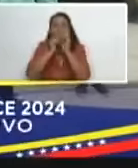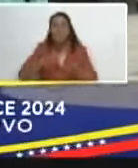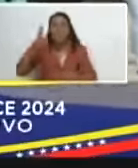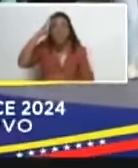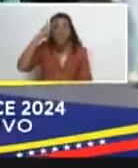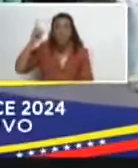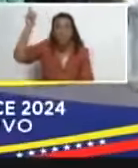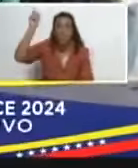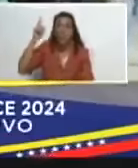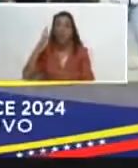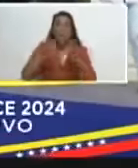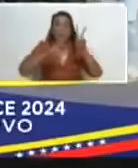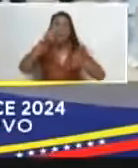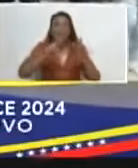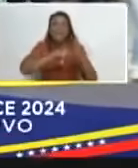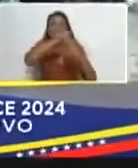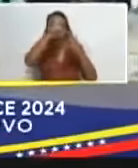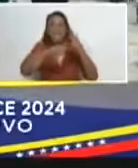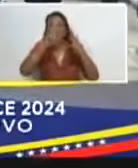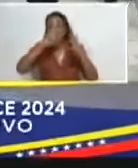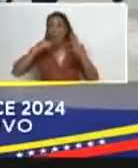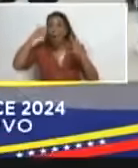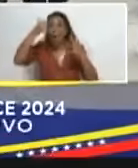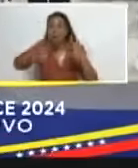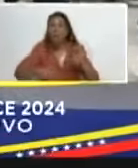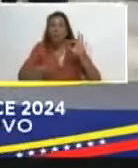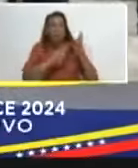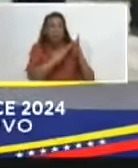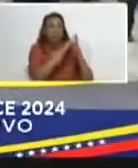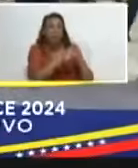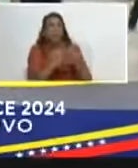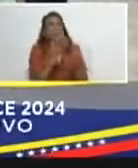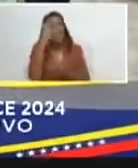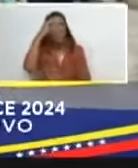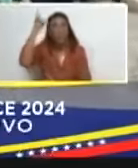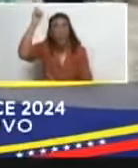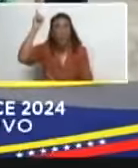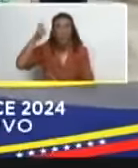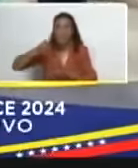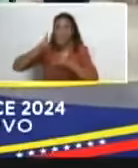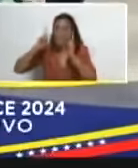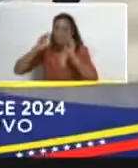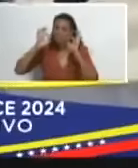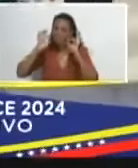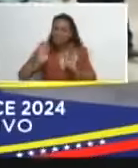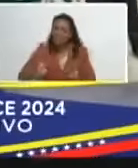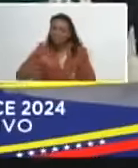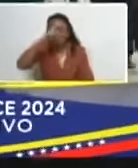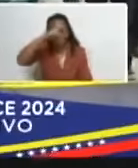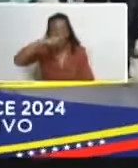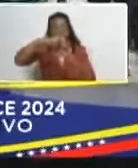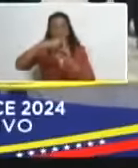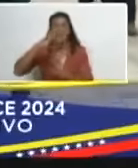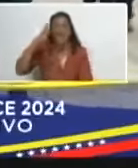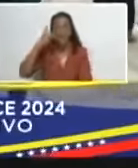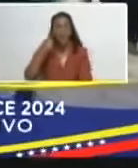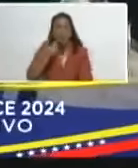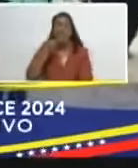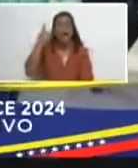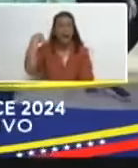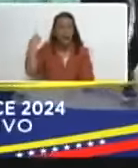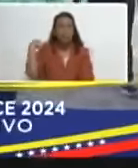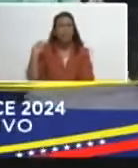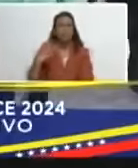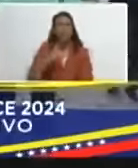ante una exposición de los 5 años y Dios proveyó. Y lo dije,